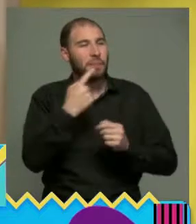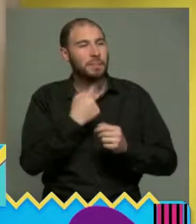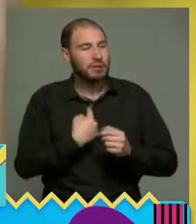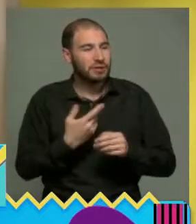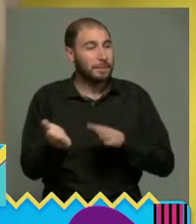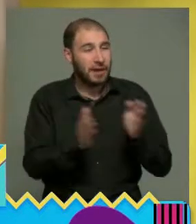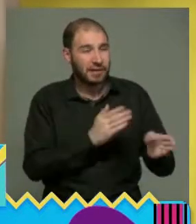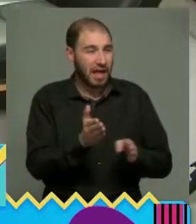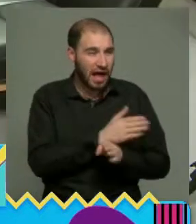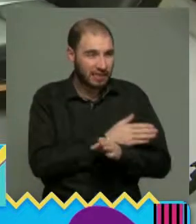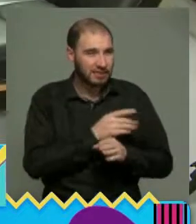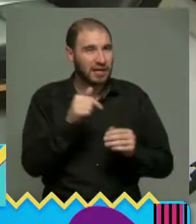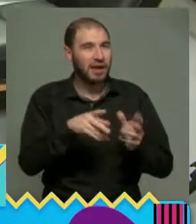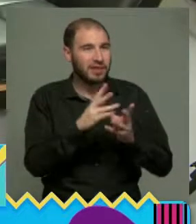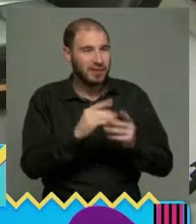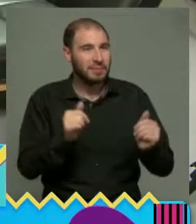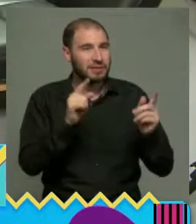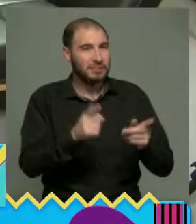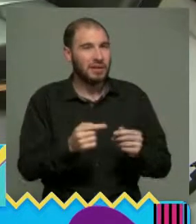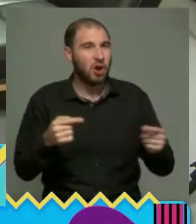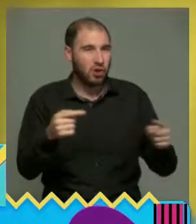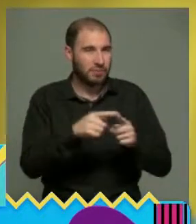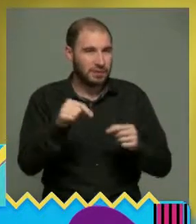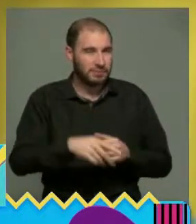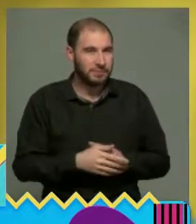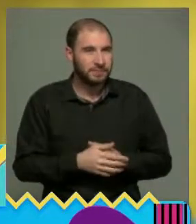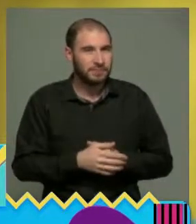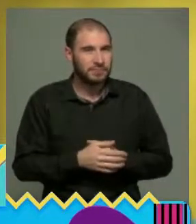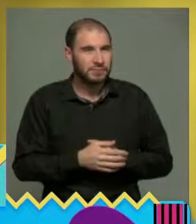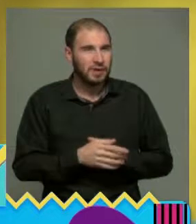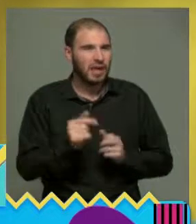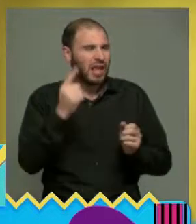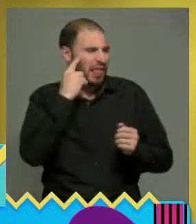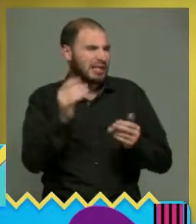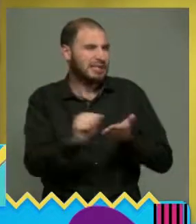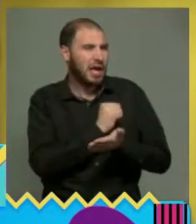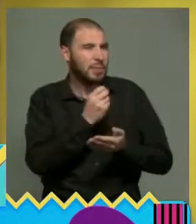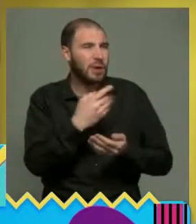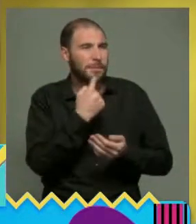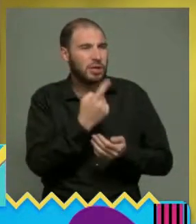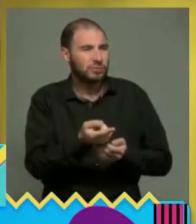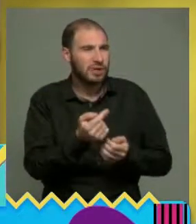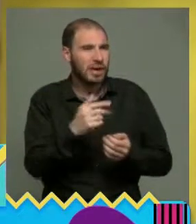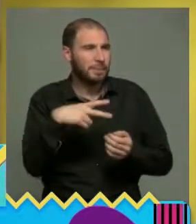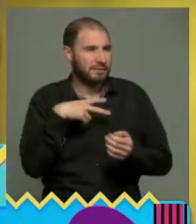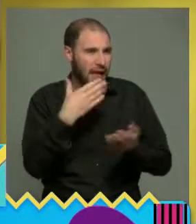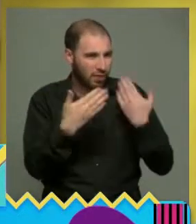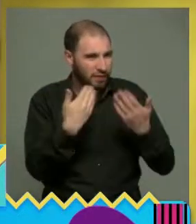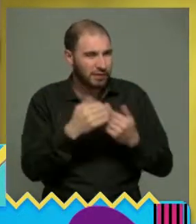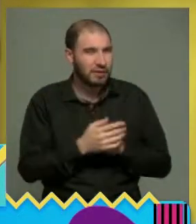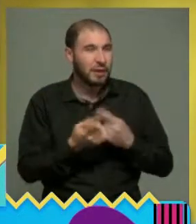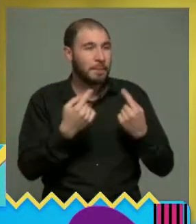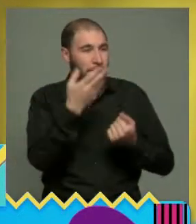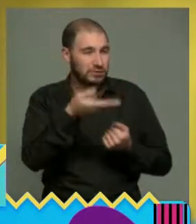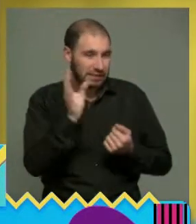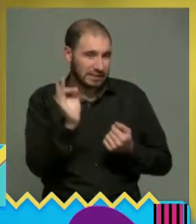en el bloque anterior, como para ir cerrando también la idea, y quitar un mito, porque en realidad yo es una pregunta que ya hice fuera de cámara, pero también para que